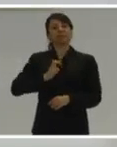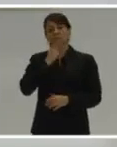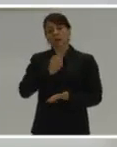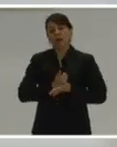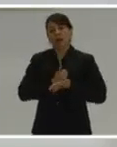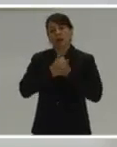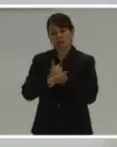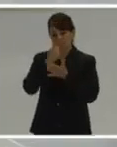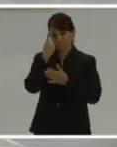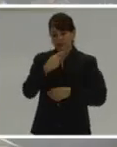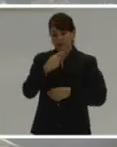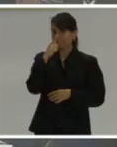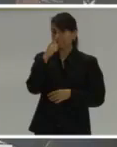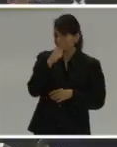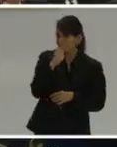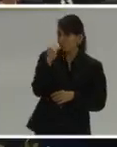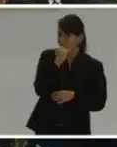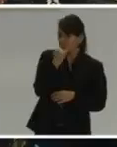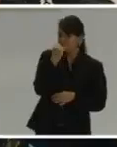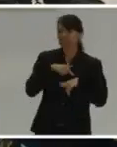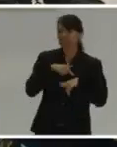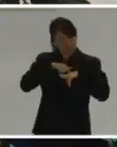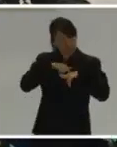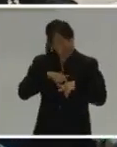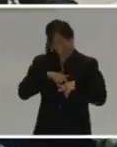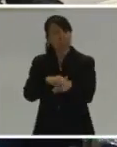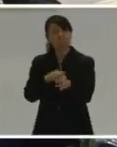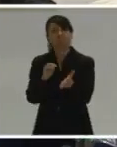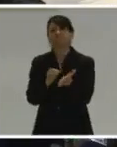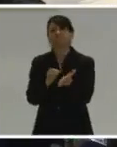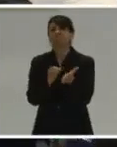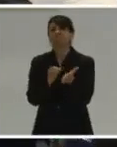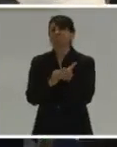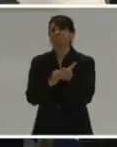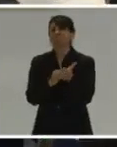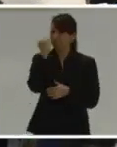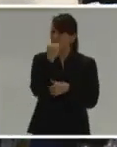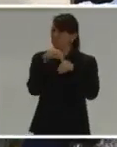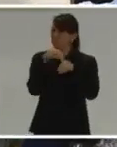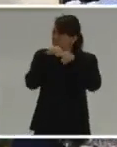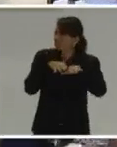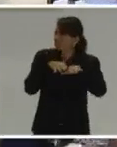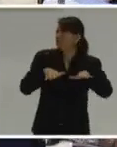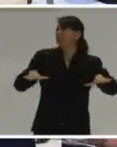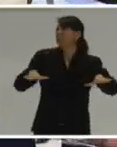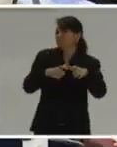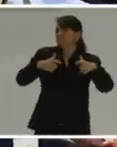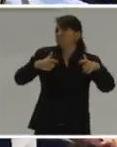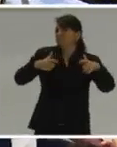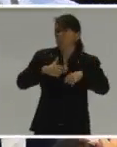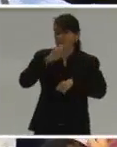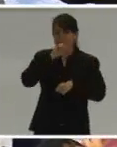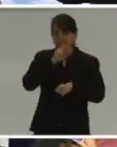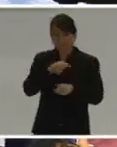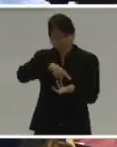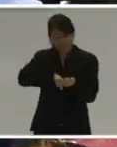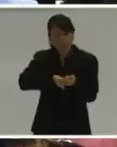vivos, nuestra cultura esté viva, nuestras formas de organización social,